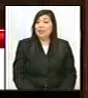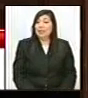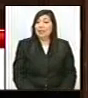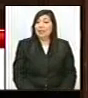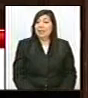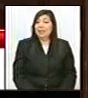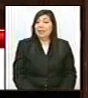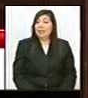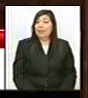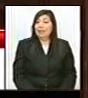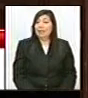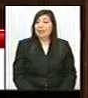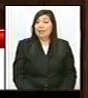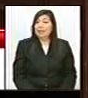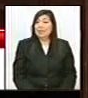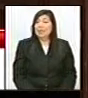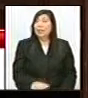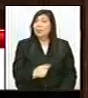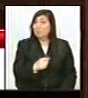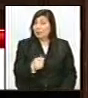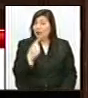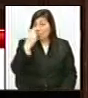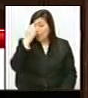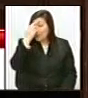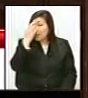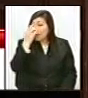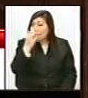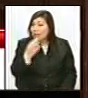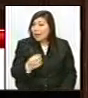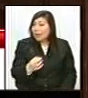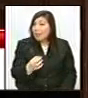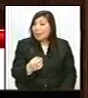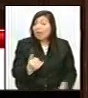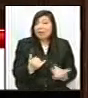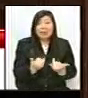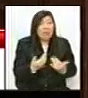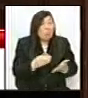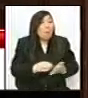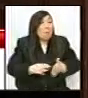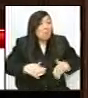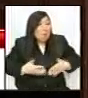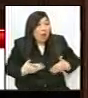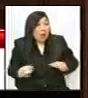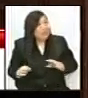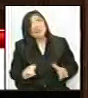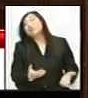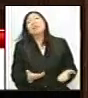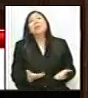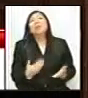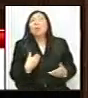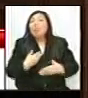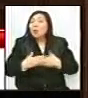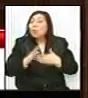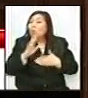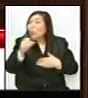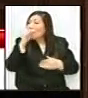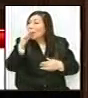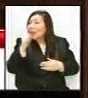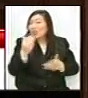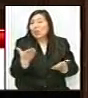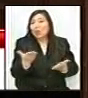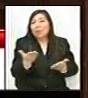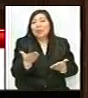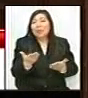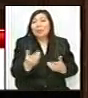En todo caso, si ustedes creyesen que es factible, a pesar de que se ha vulnerado el derecho de defensa y